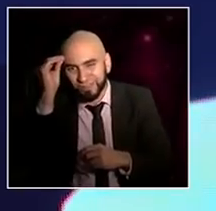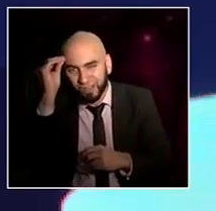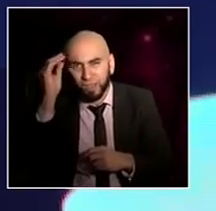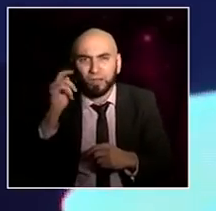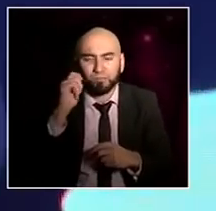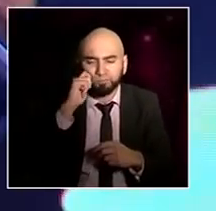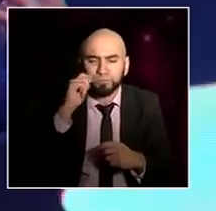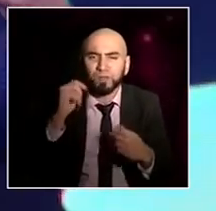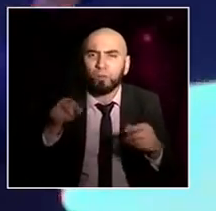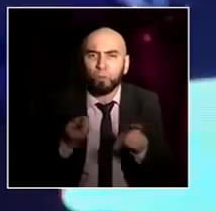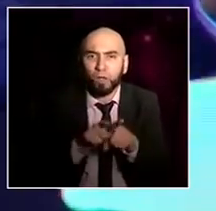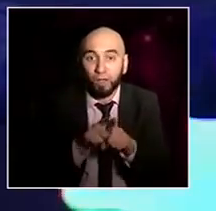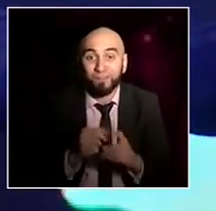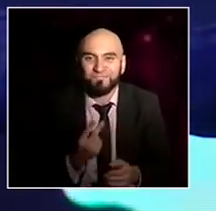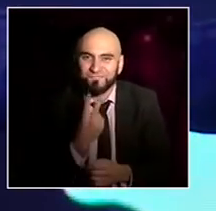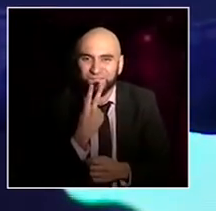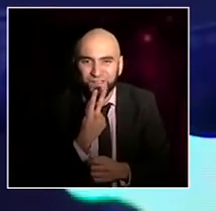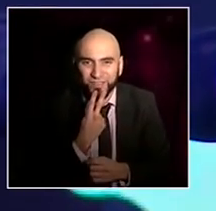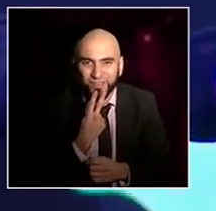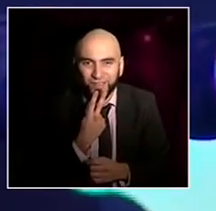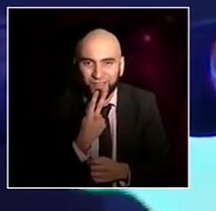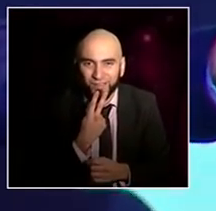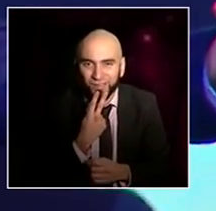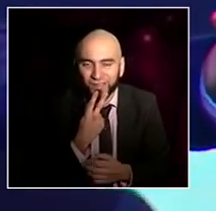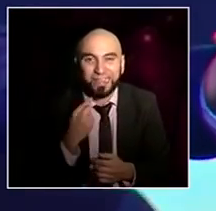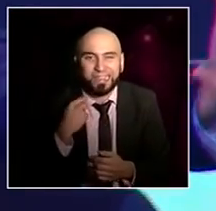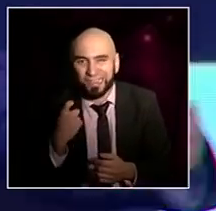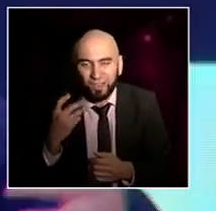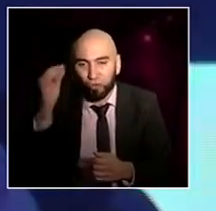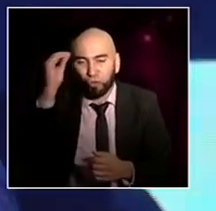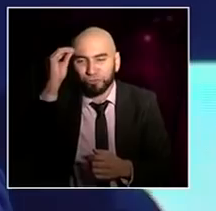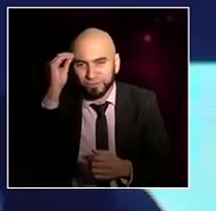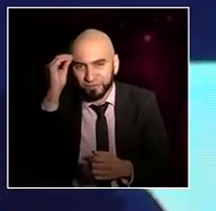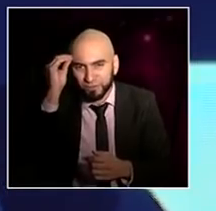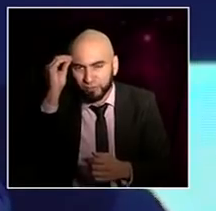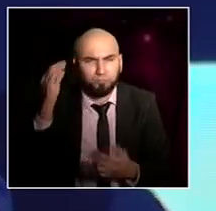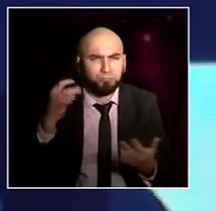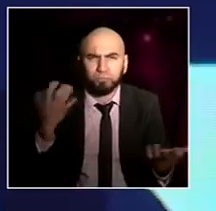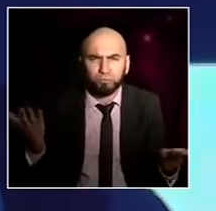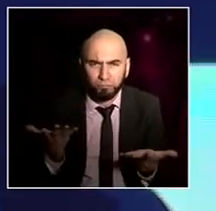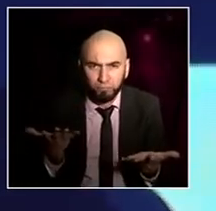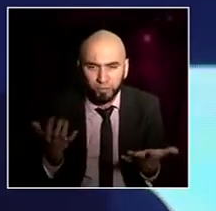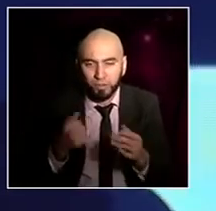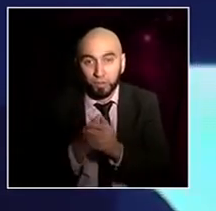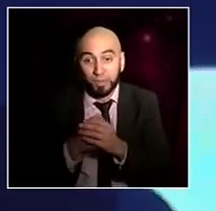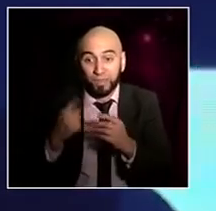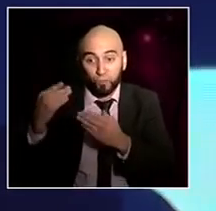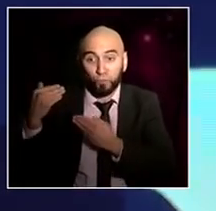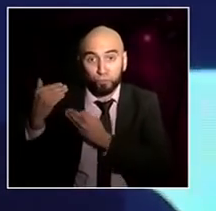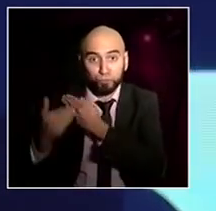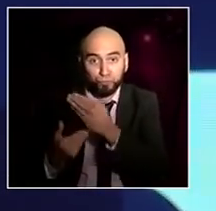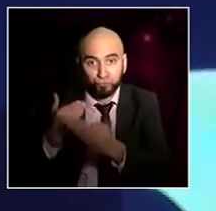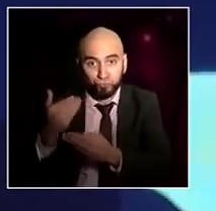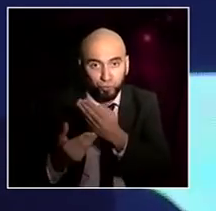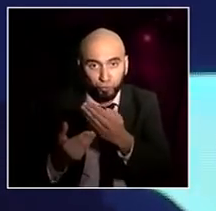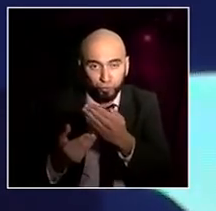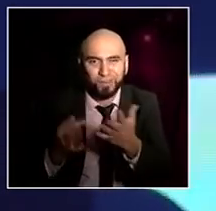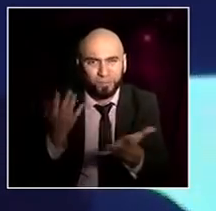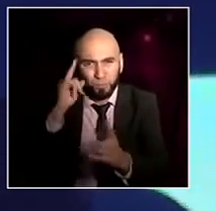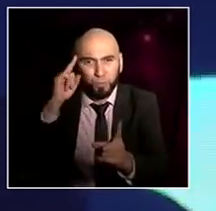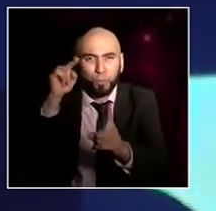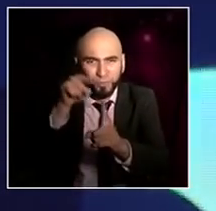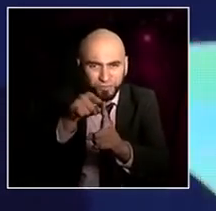porque la maquinaria básica nos permite percibir el mundo. Evolucionó de los propósitos de mantener el cuerpo